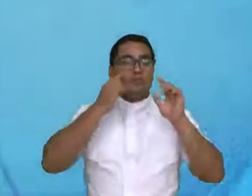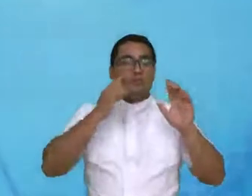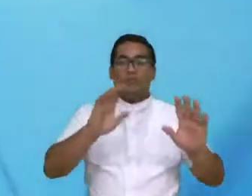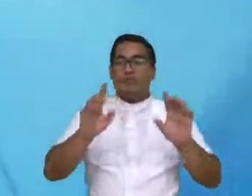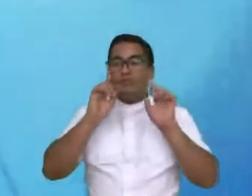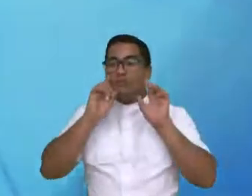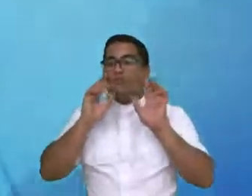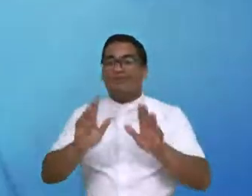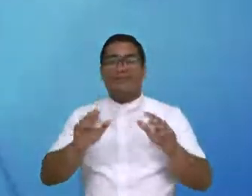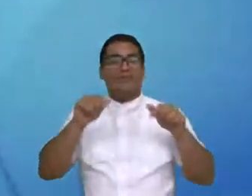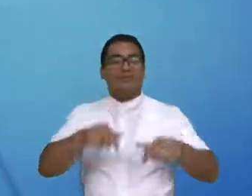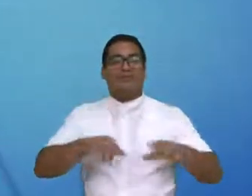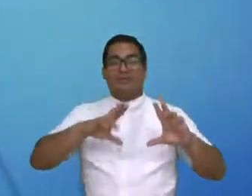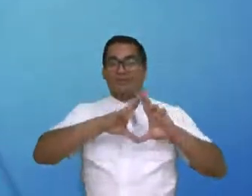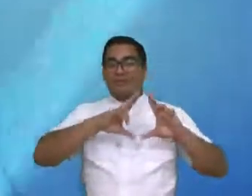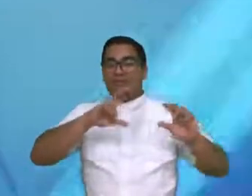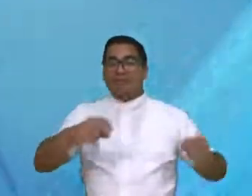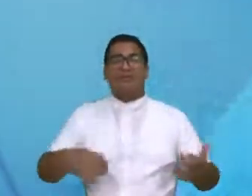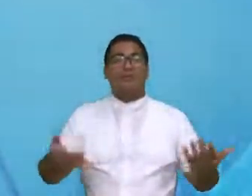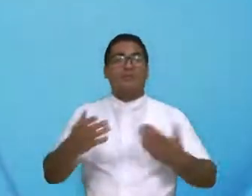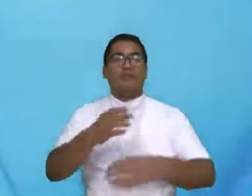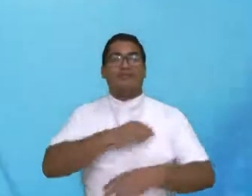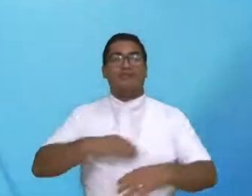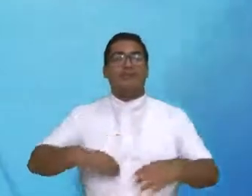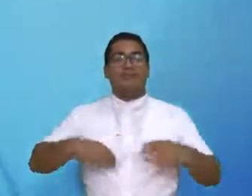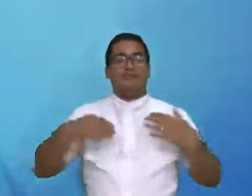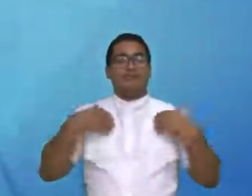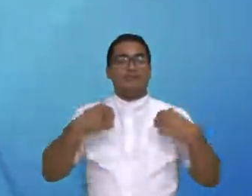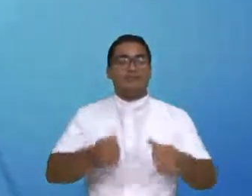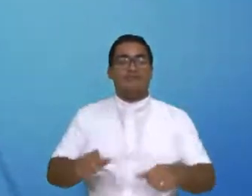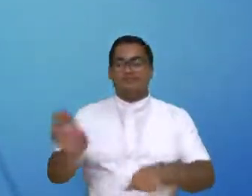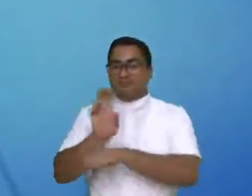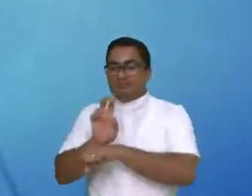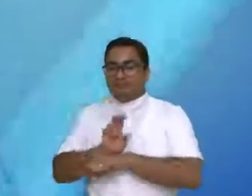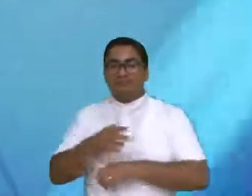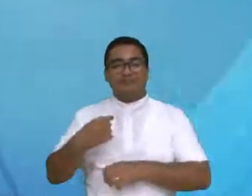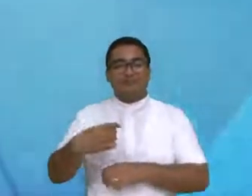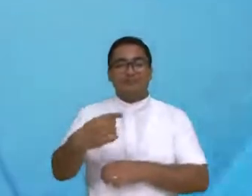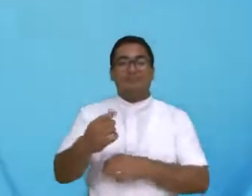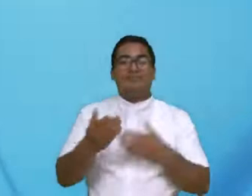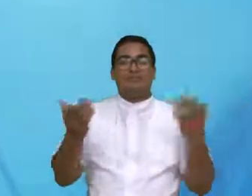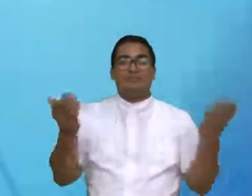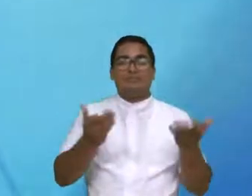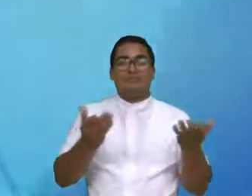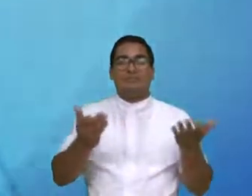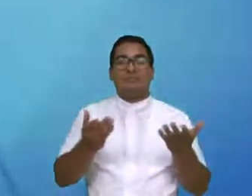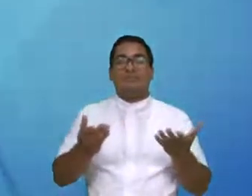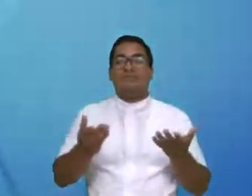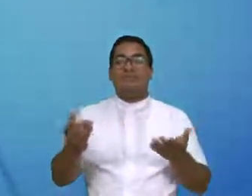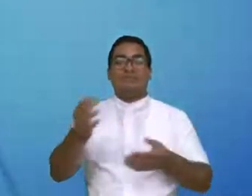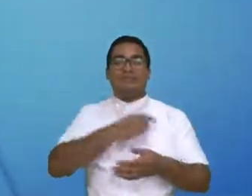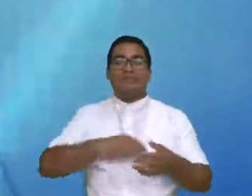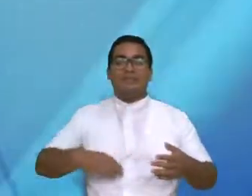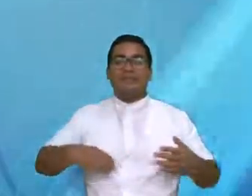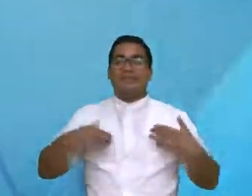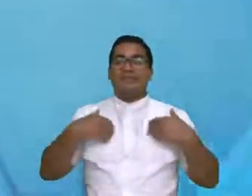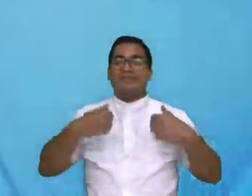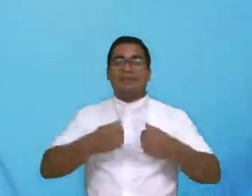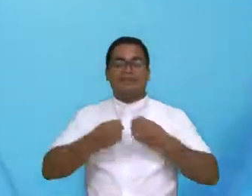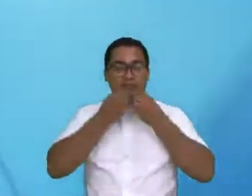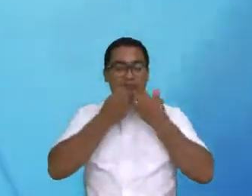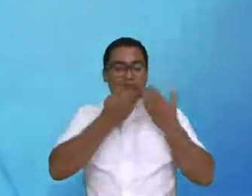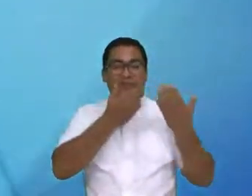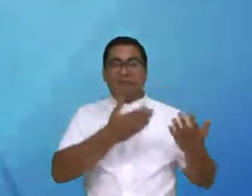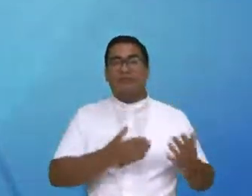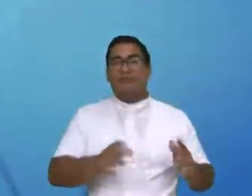aquí en Nicaragua a través del Ministerio de Salud. Todos los días estamos informando a nuestro pueblo